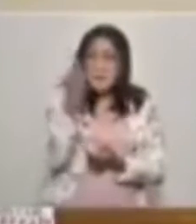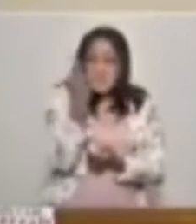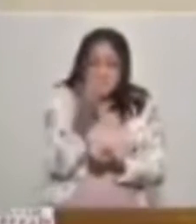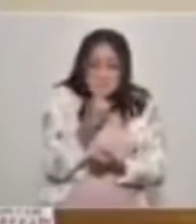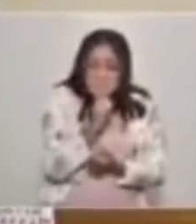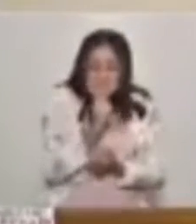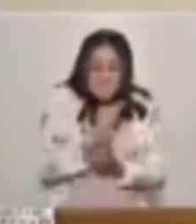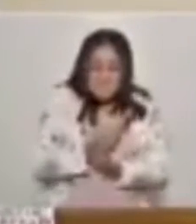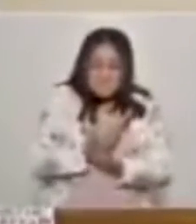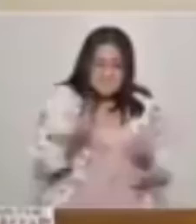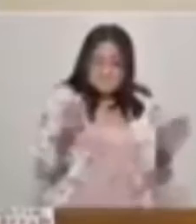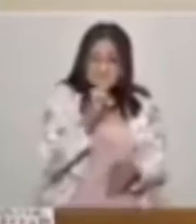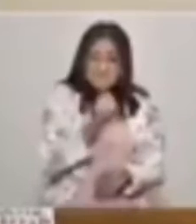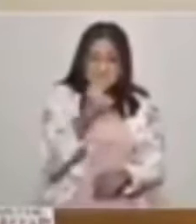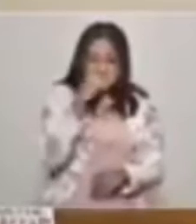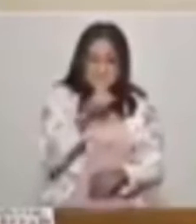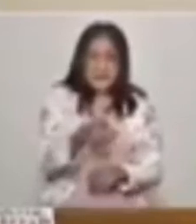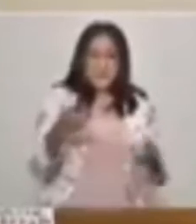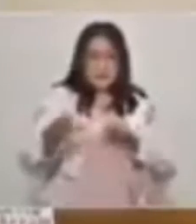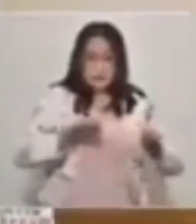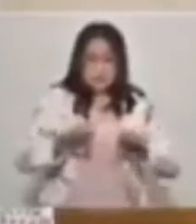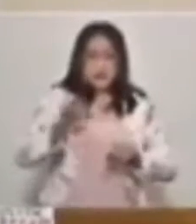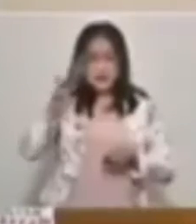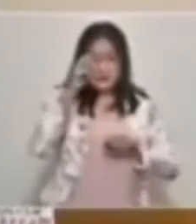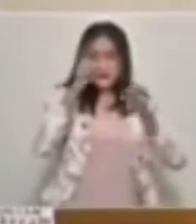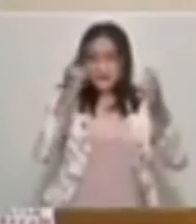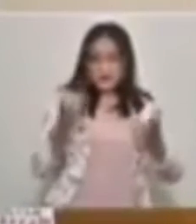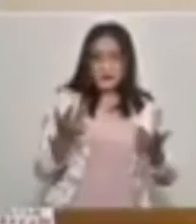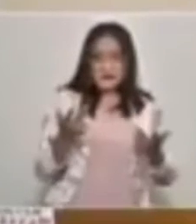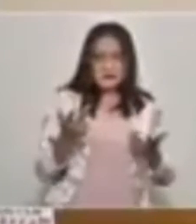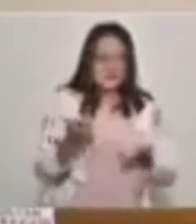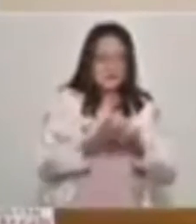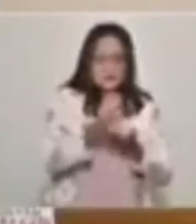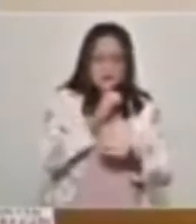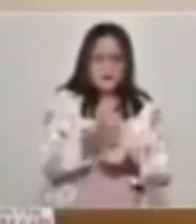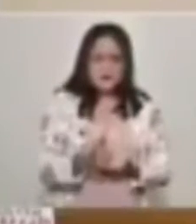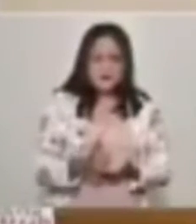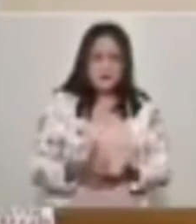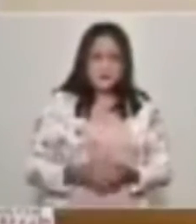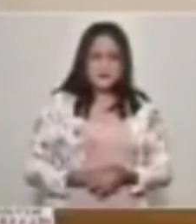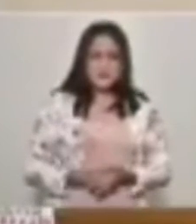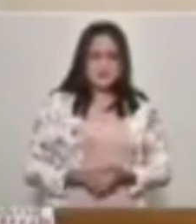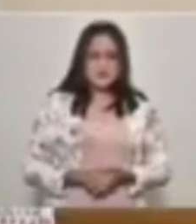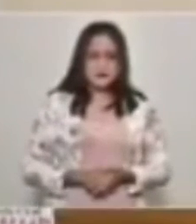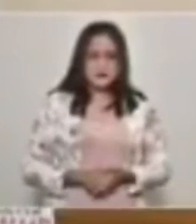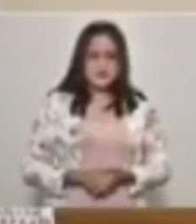ni un peso a la reconstrucción por el sismo. Ni un peso.